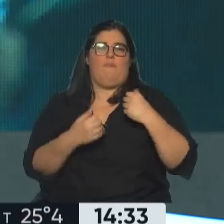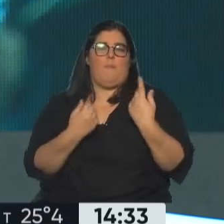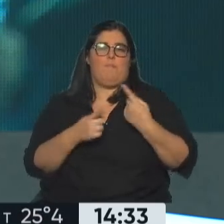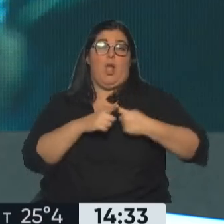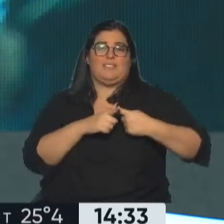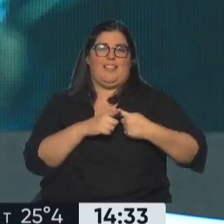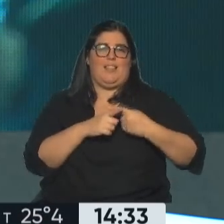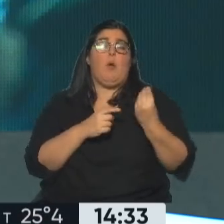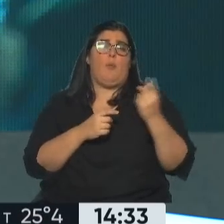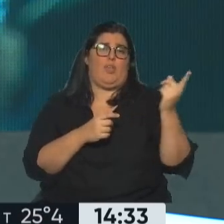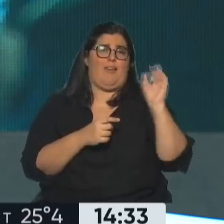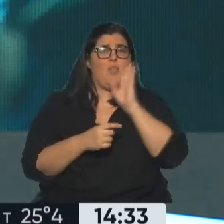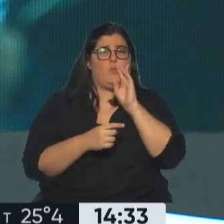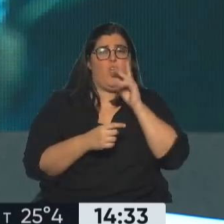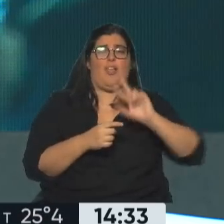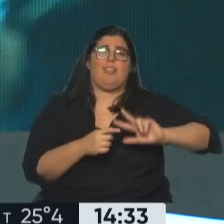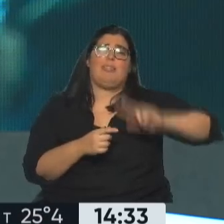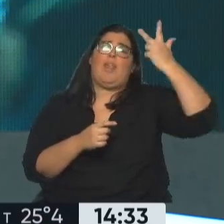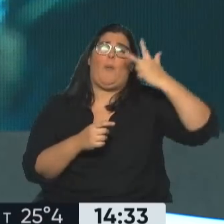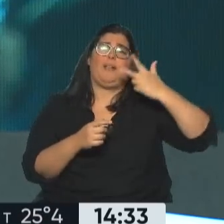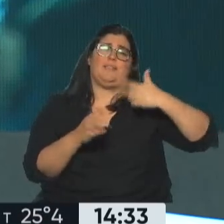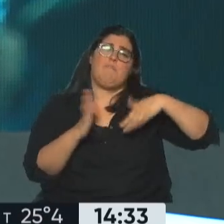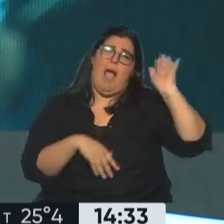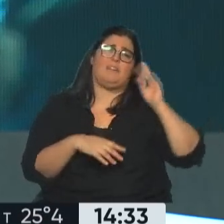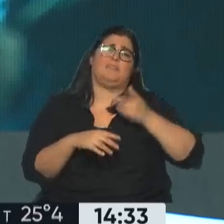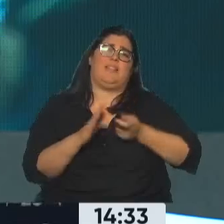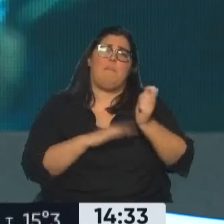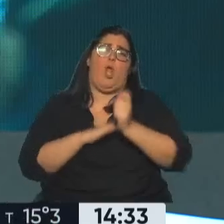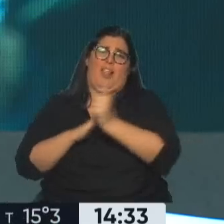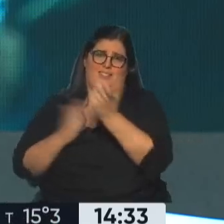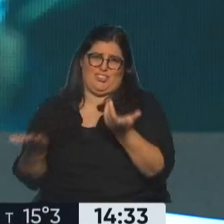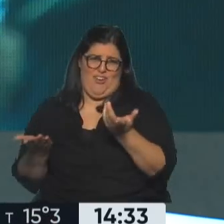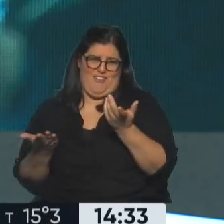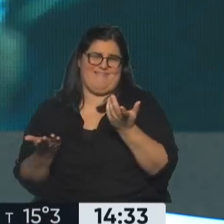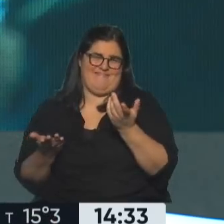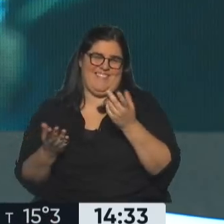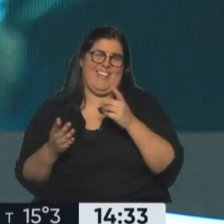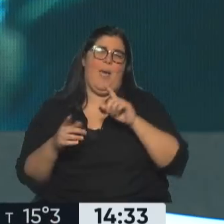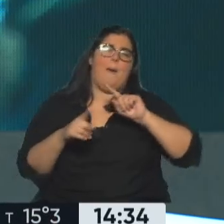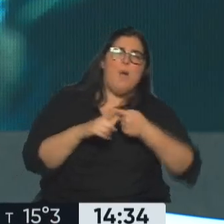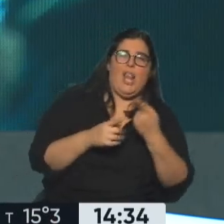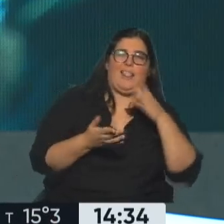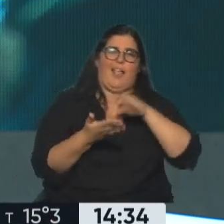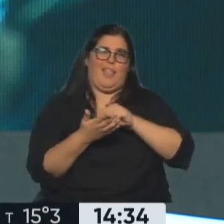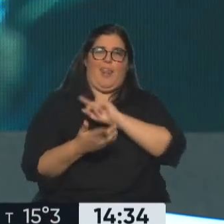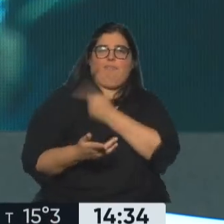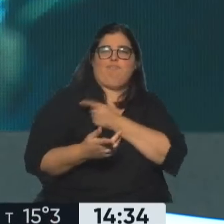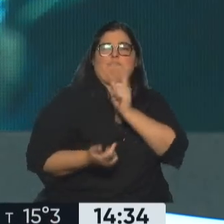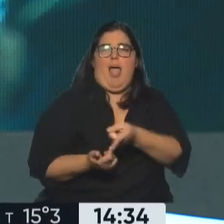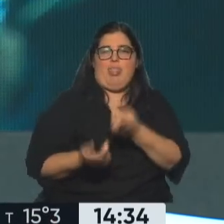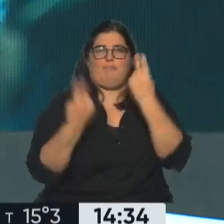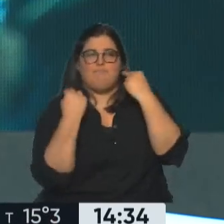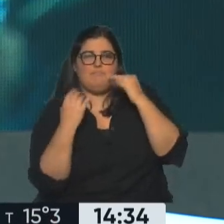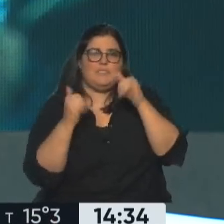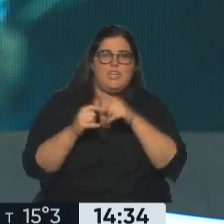ha triplicado su exportación de gas, Estados Unidos. Ahí está la geopolítica y la subordinación, sí o